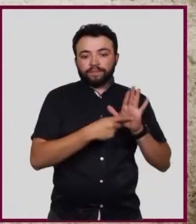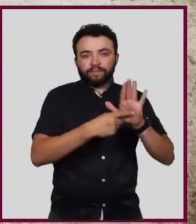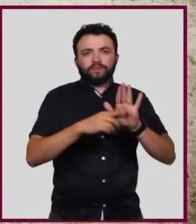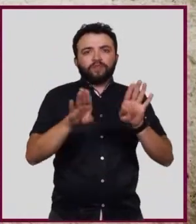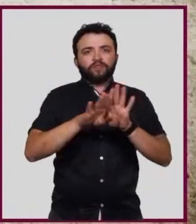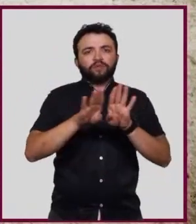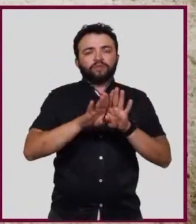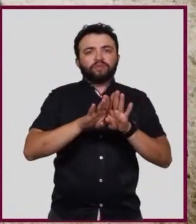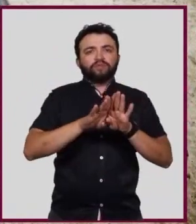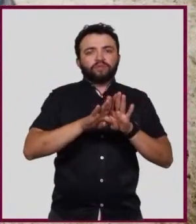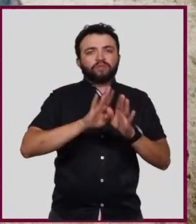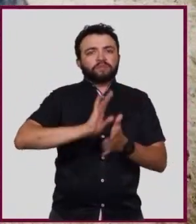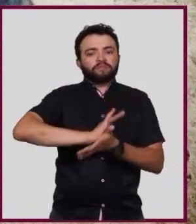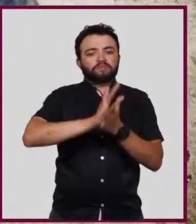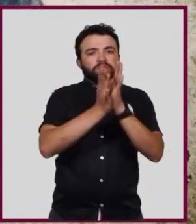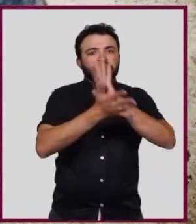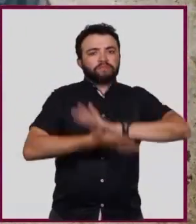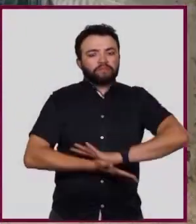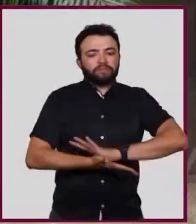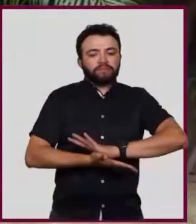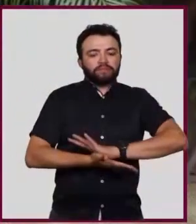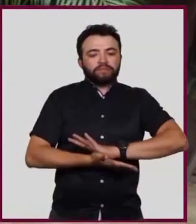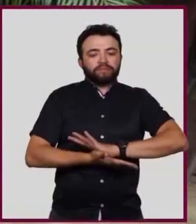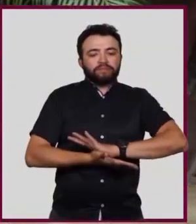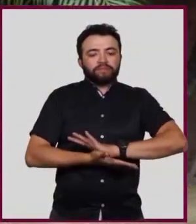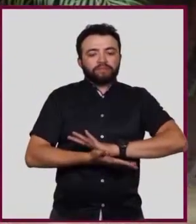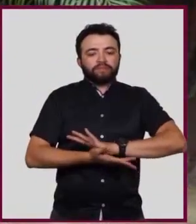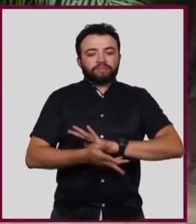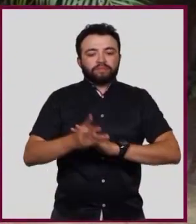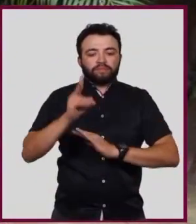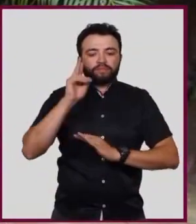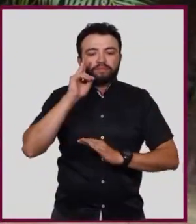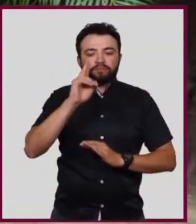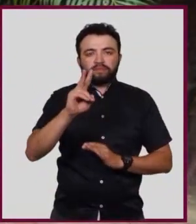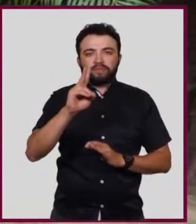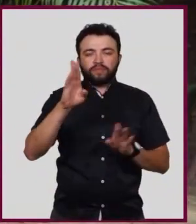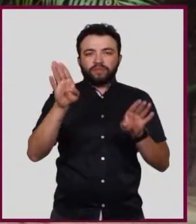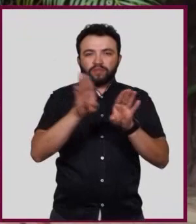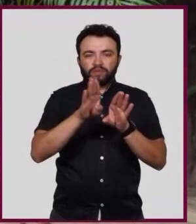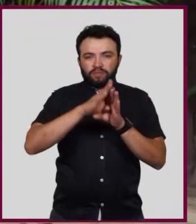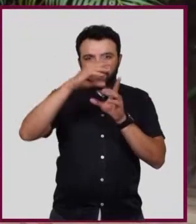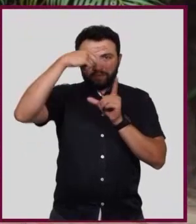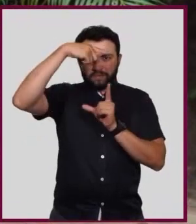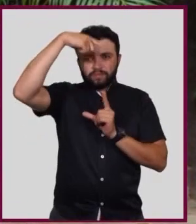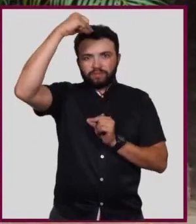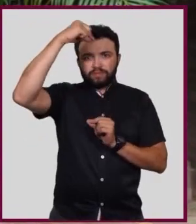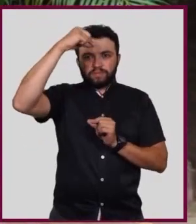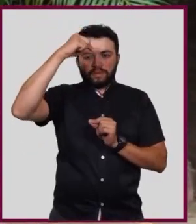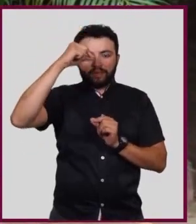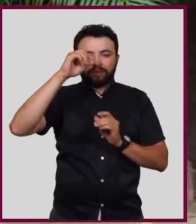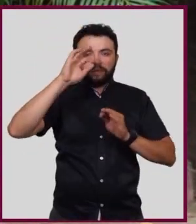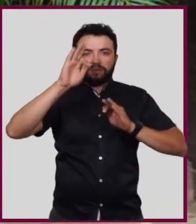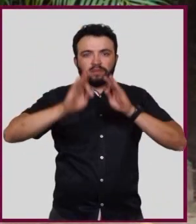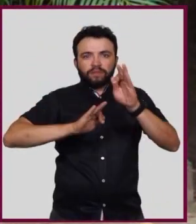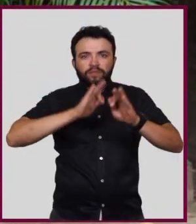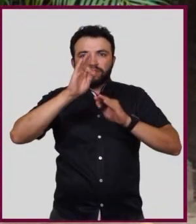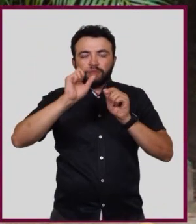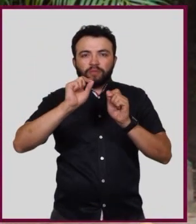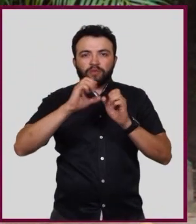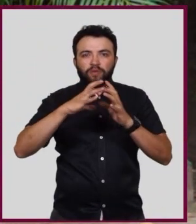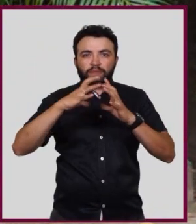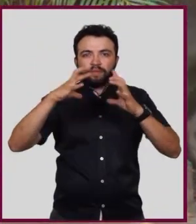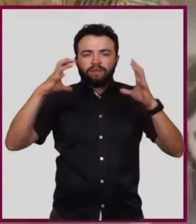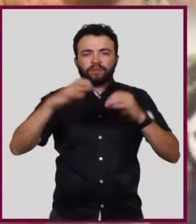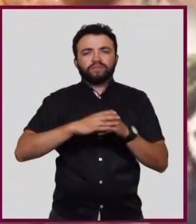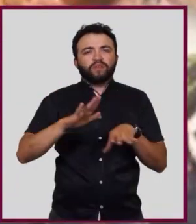transformación. El prisma del trono original y le dando forma de cabeza. ¿Por qué se pensó que